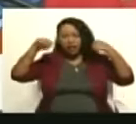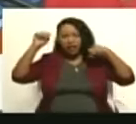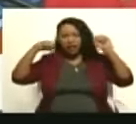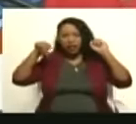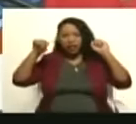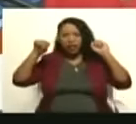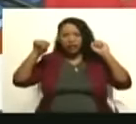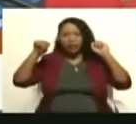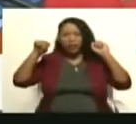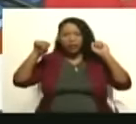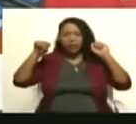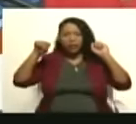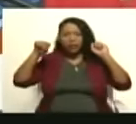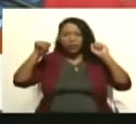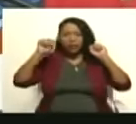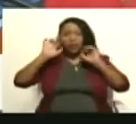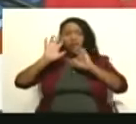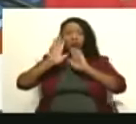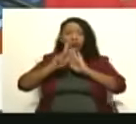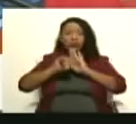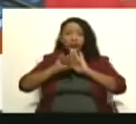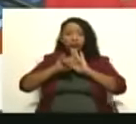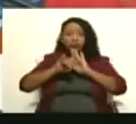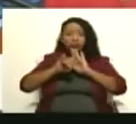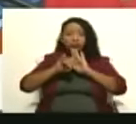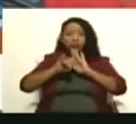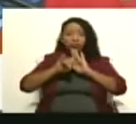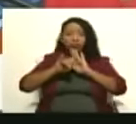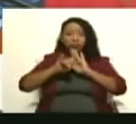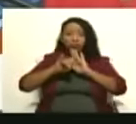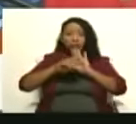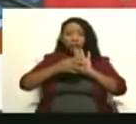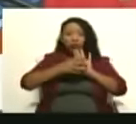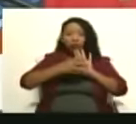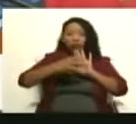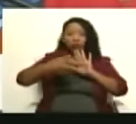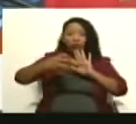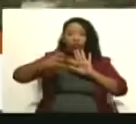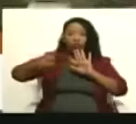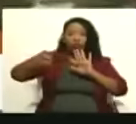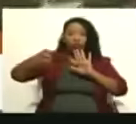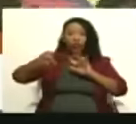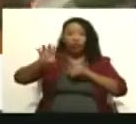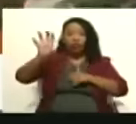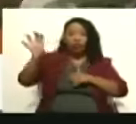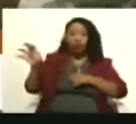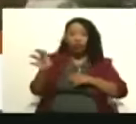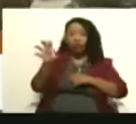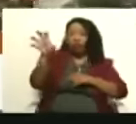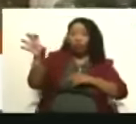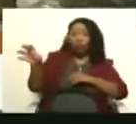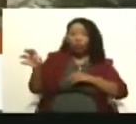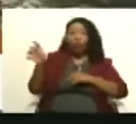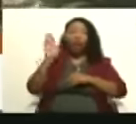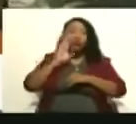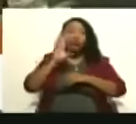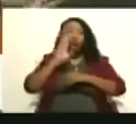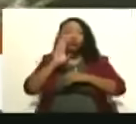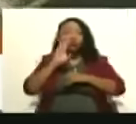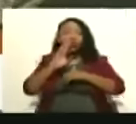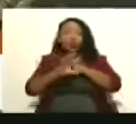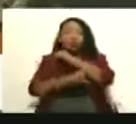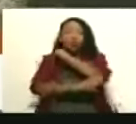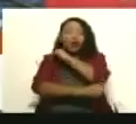contra el robo, la extracción ilícita, ilegal,